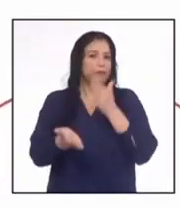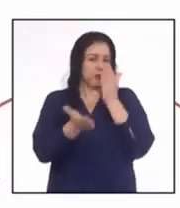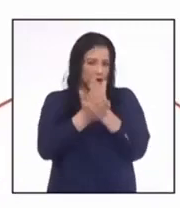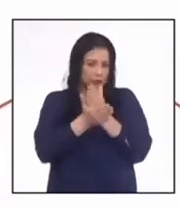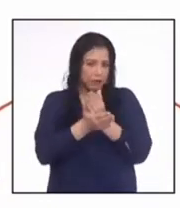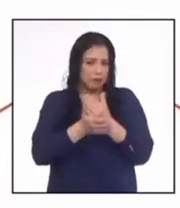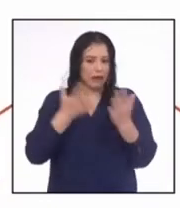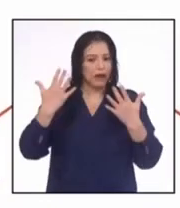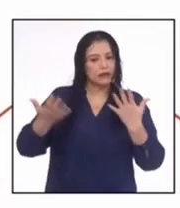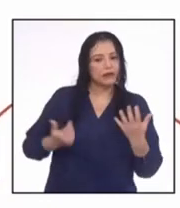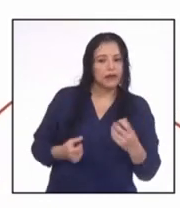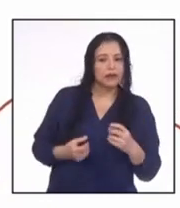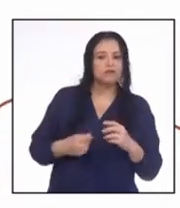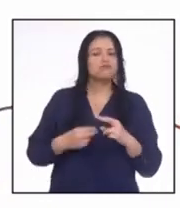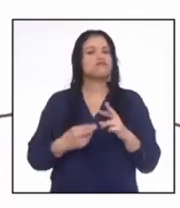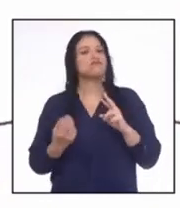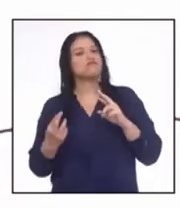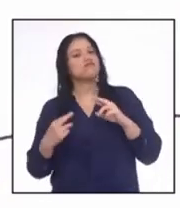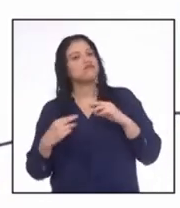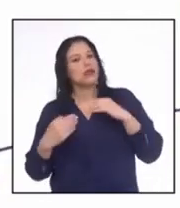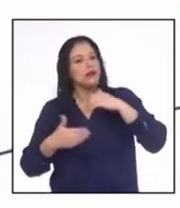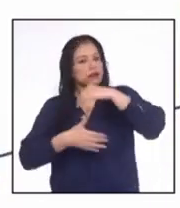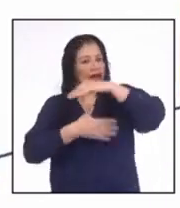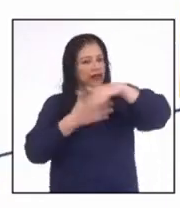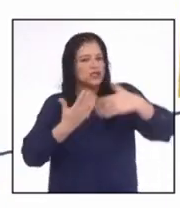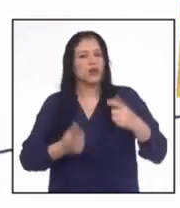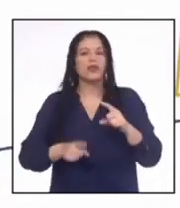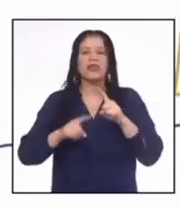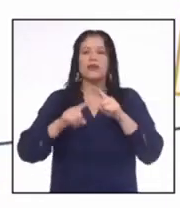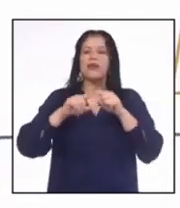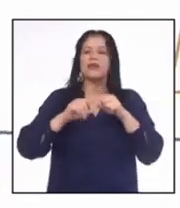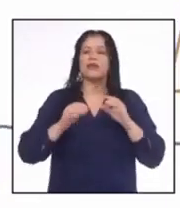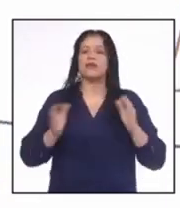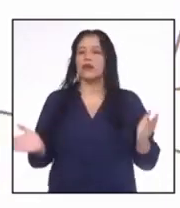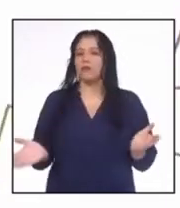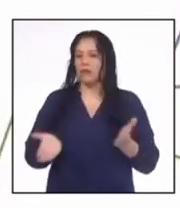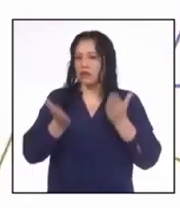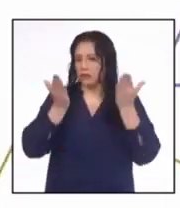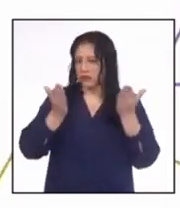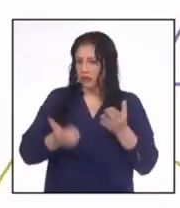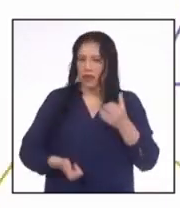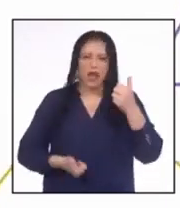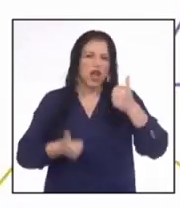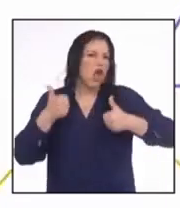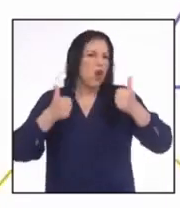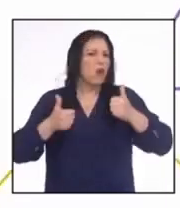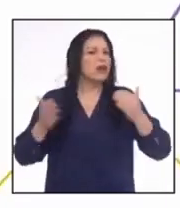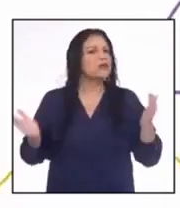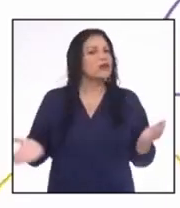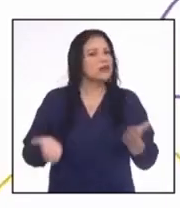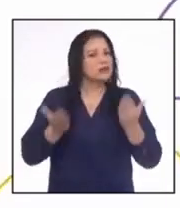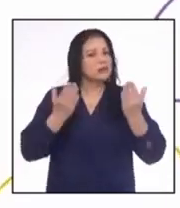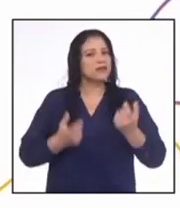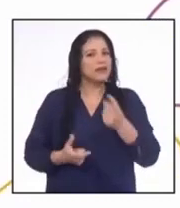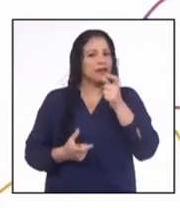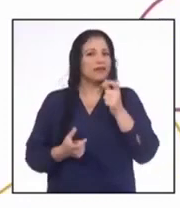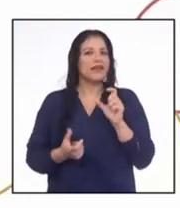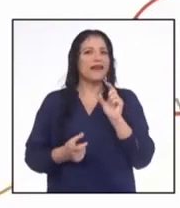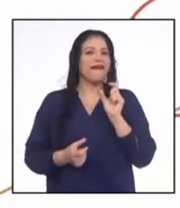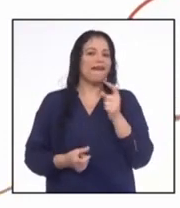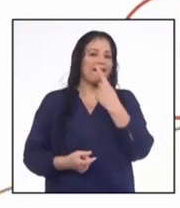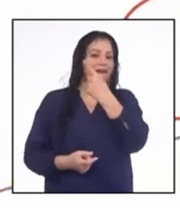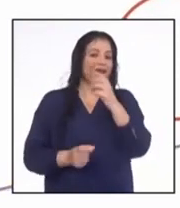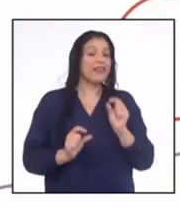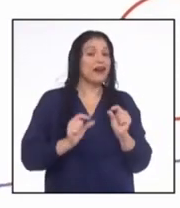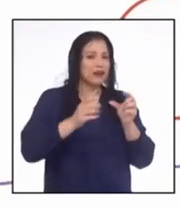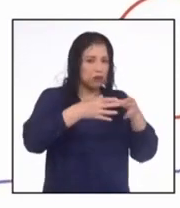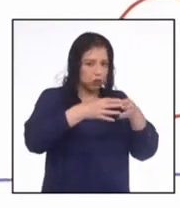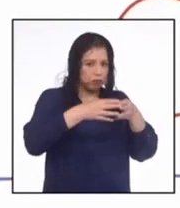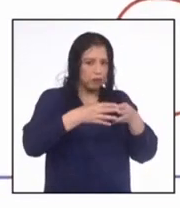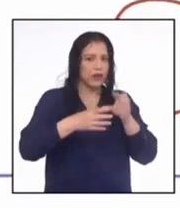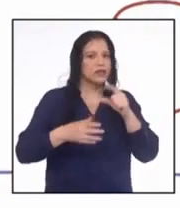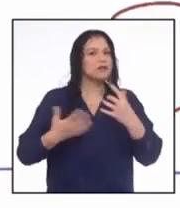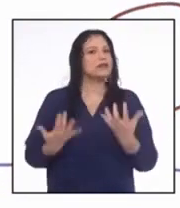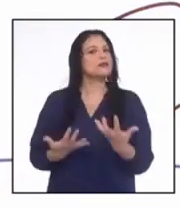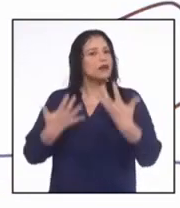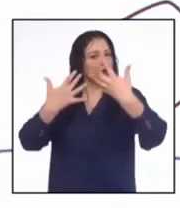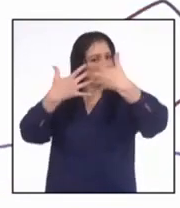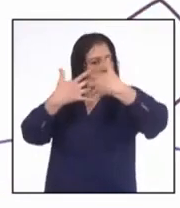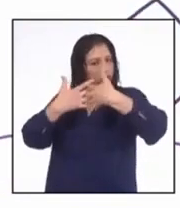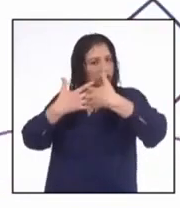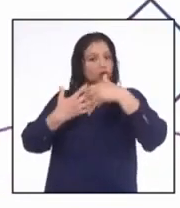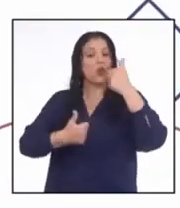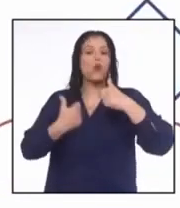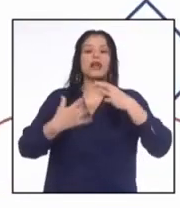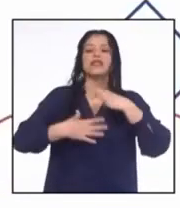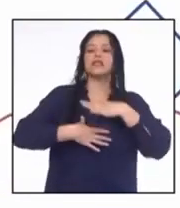una dinámica a partir de ciertas motivaciones. ¿Cuáles son las motivaciones de cada actor? Estas se relacionan con